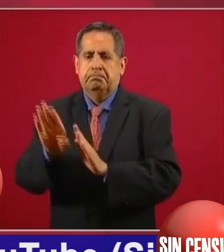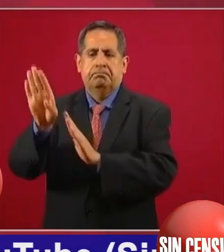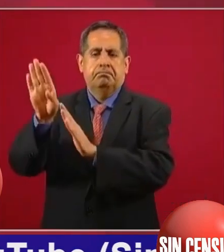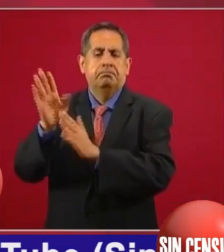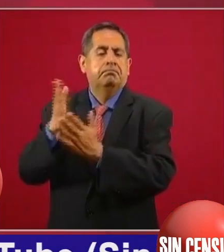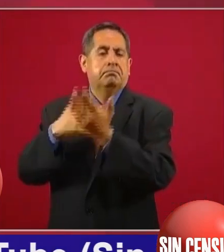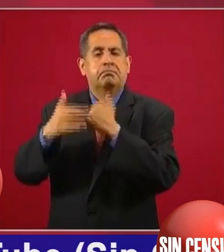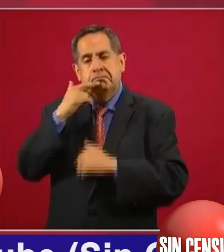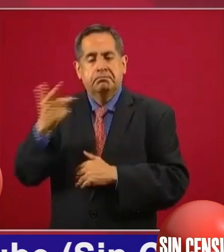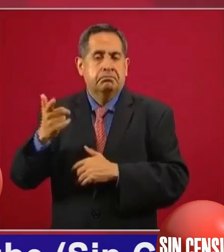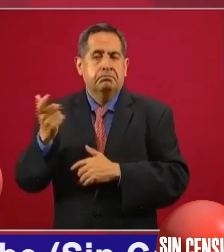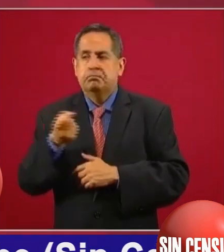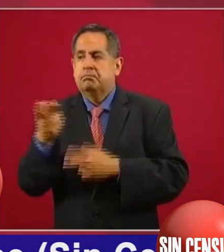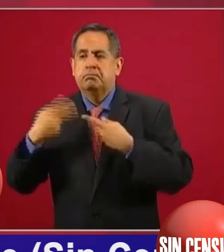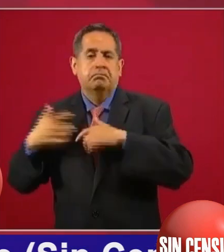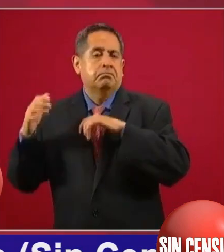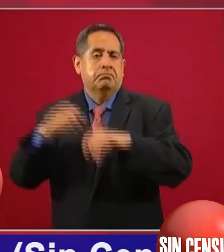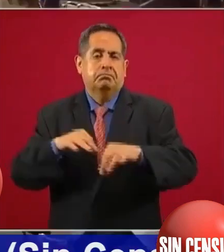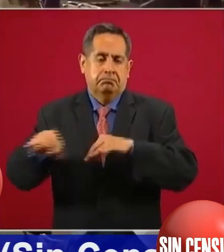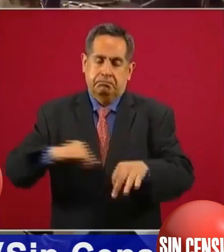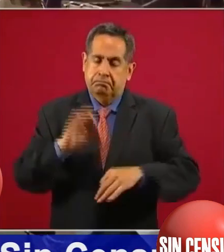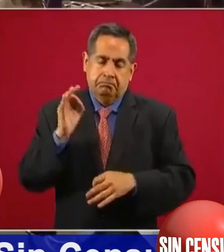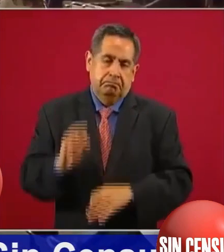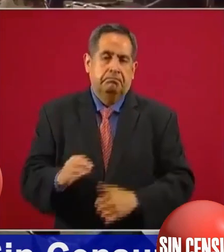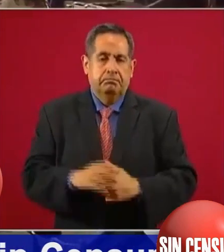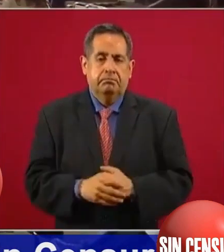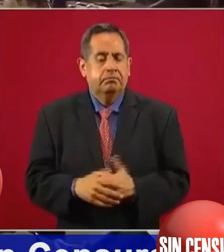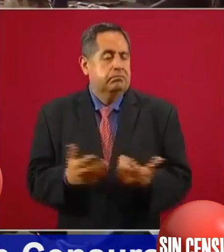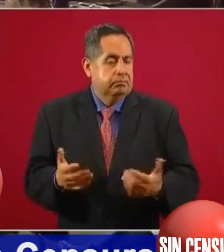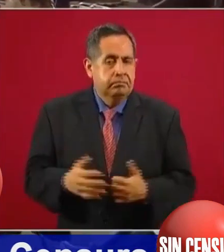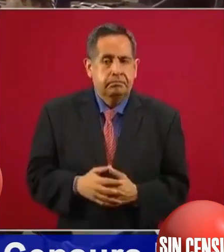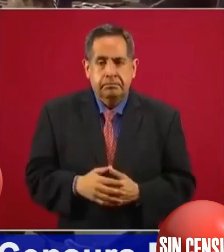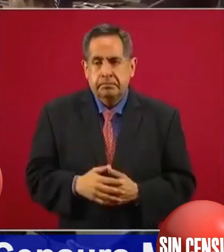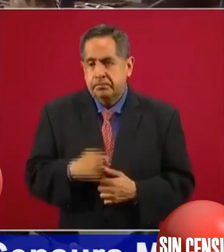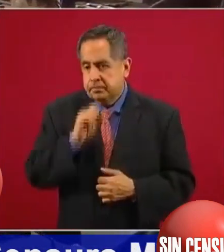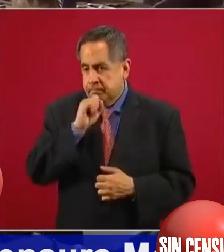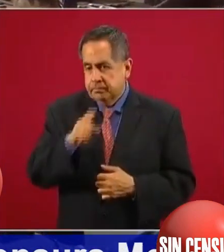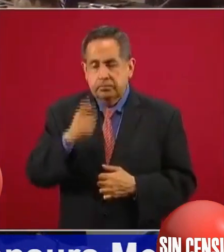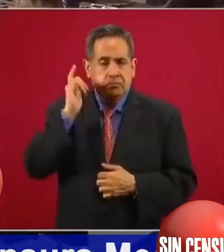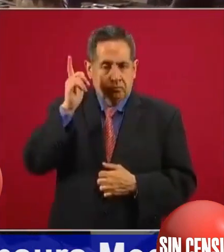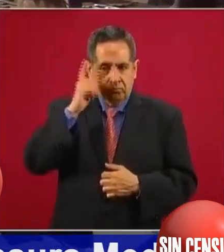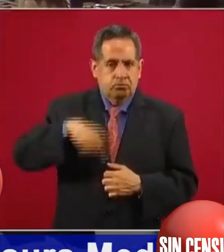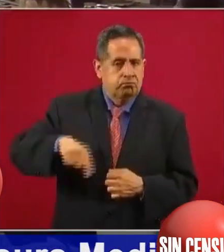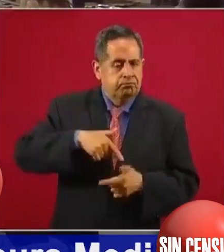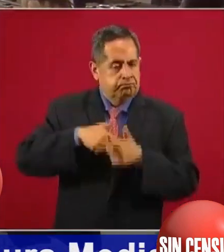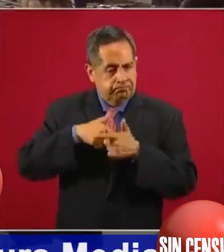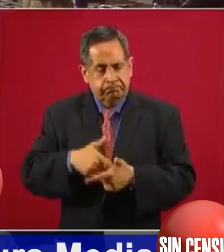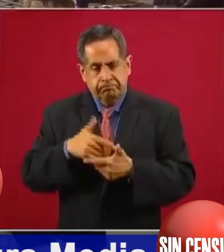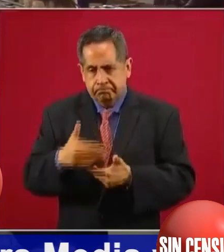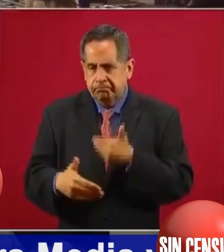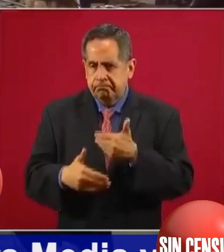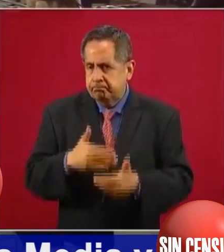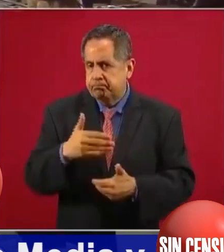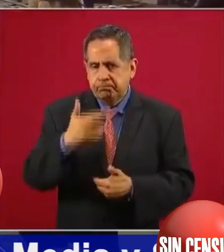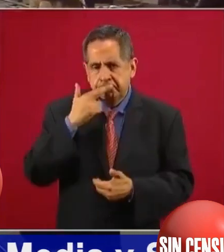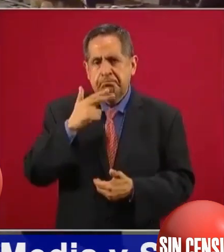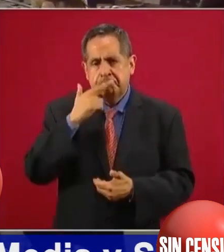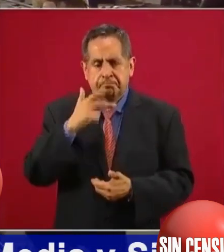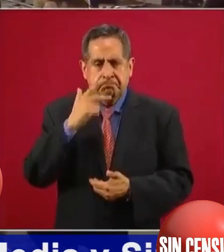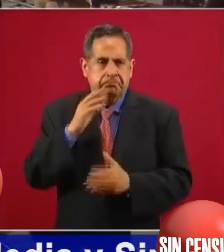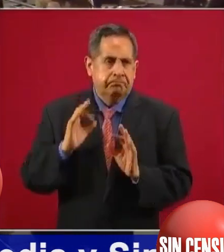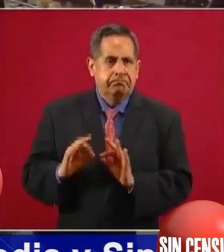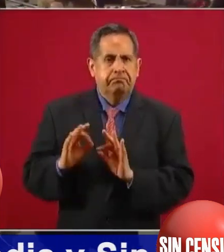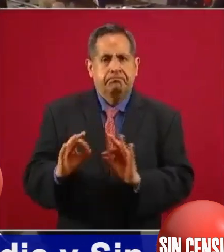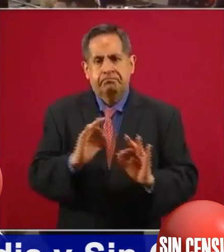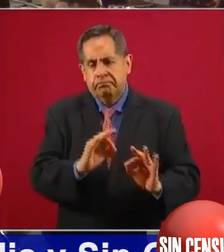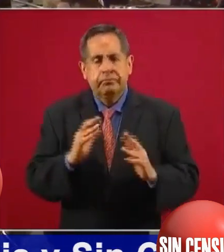Entonces este es un buen indicador y espero que sigamos ganando en la medida